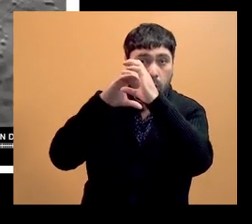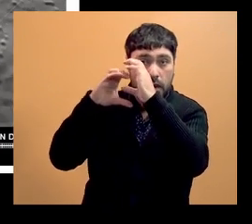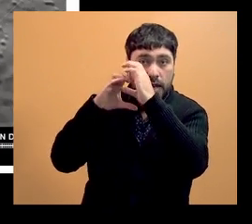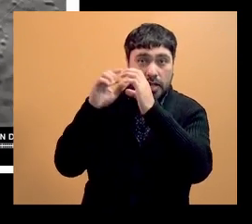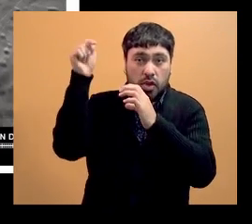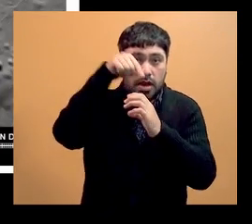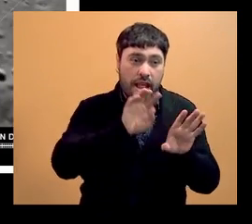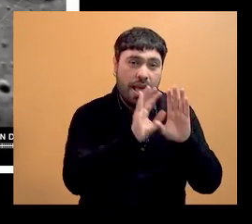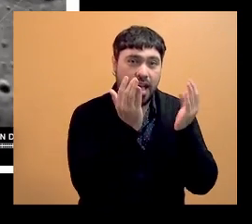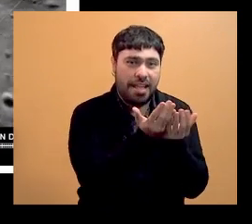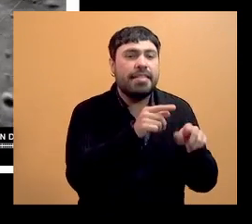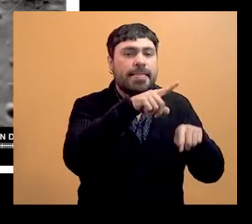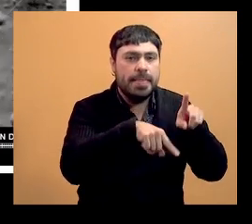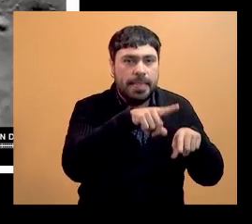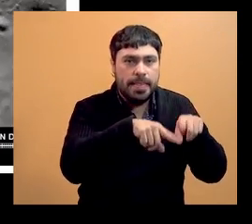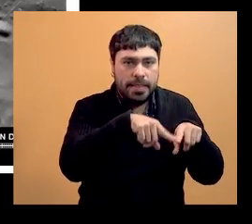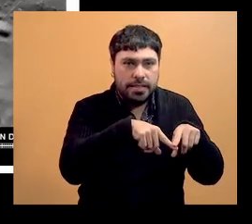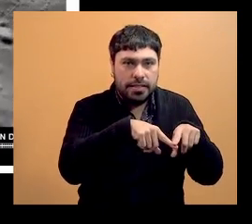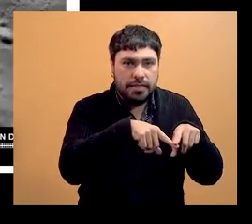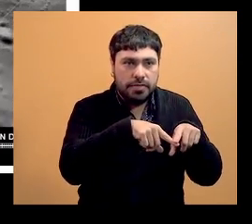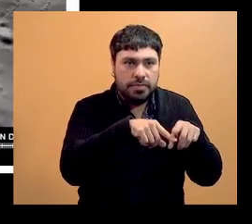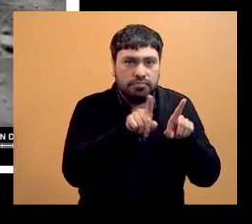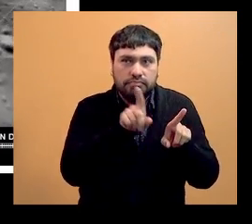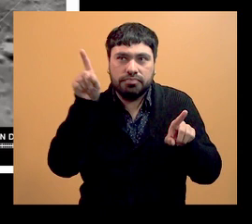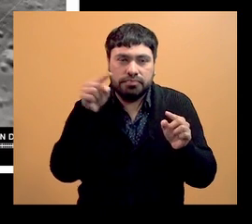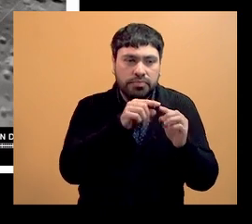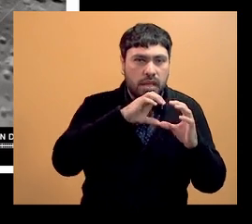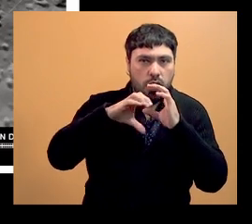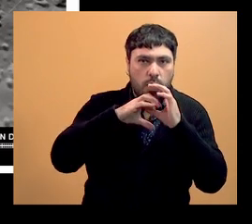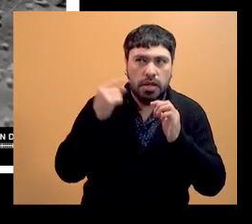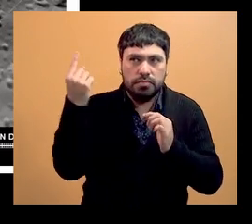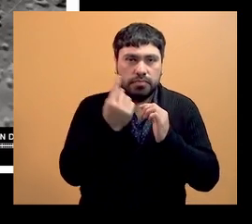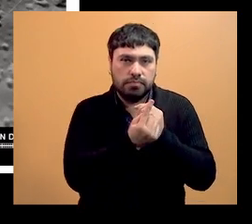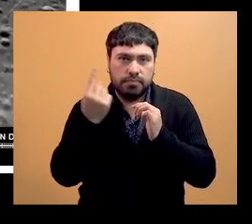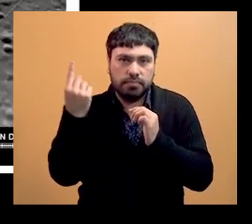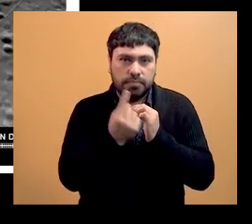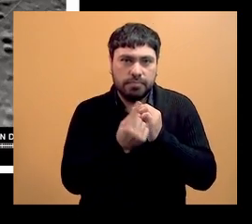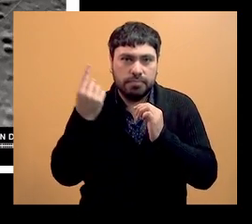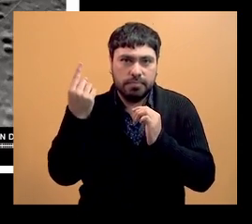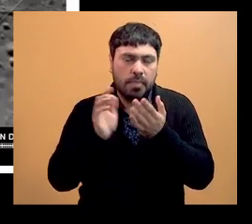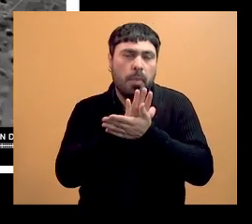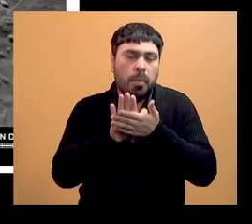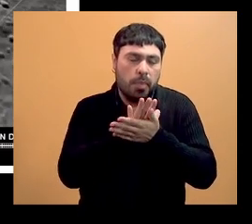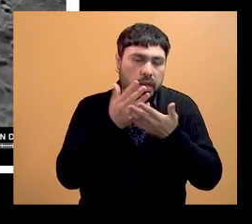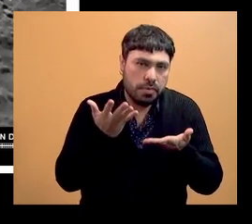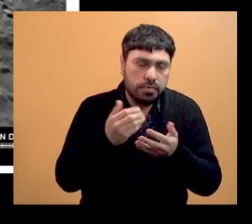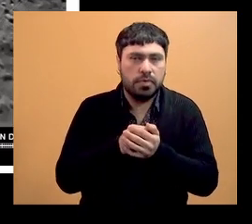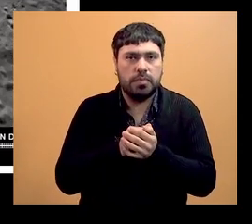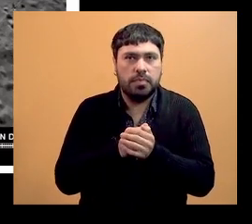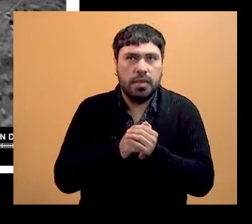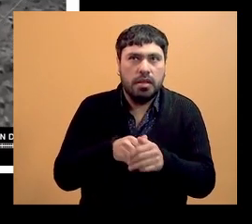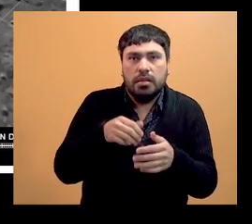con Neil Armstrong mientras hace las últimas maniobras de descenso. Y le está informando cosas como, por ejemplo, que quedan solo aproximadamente 30